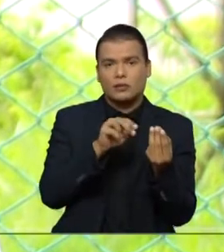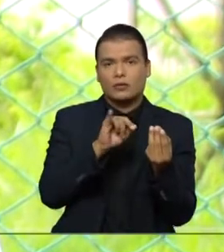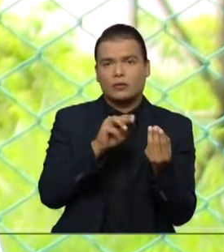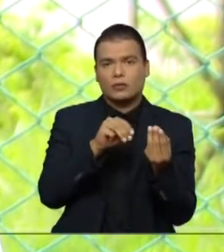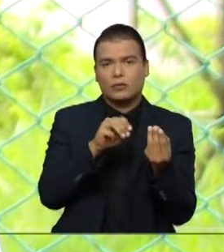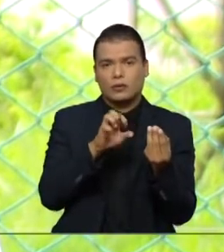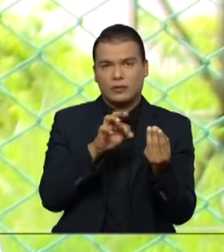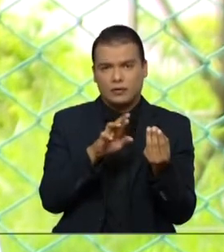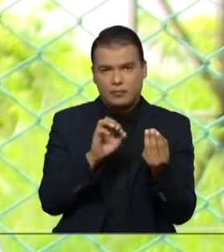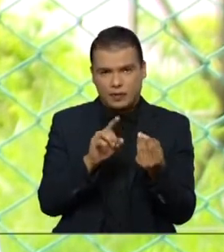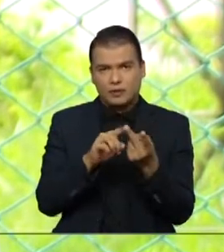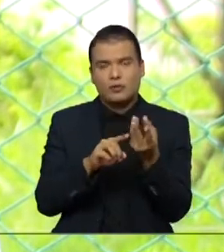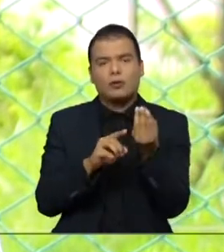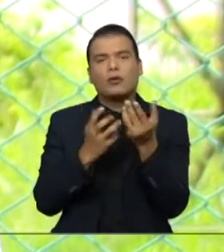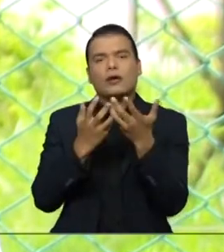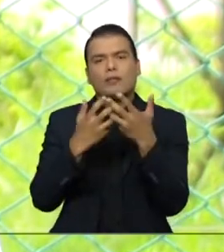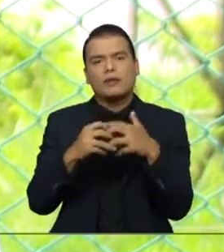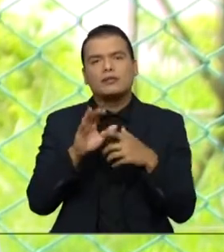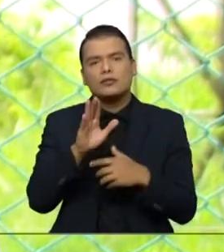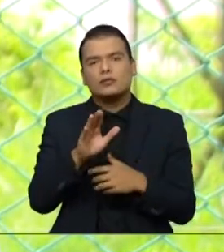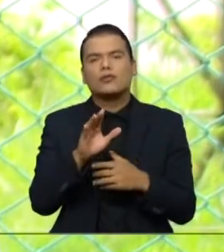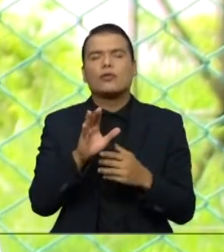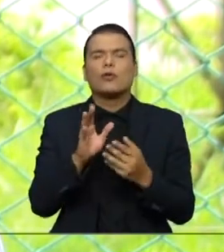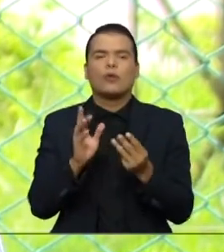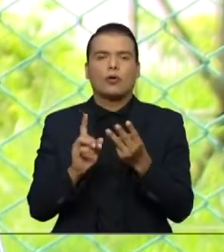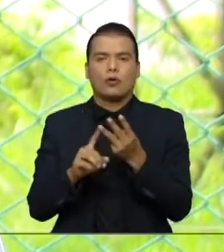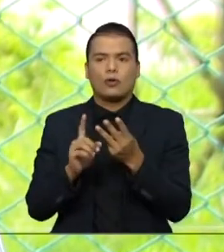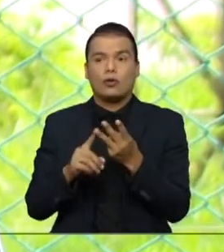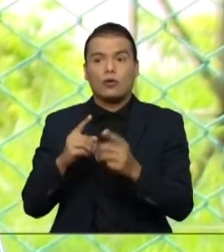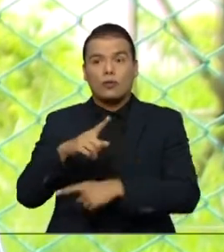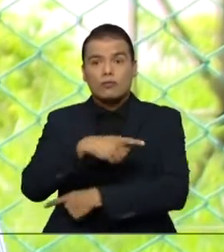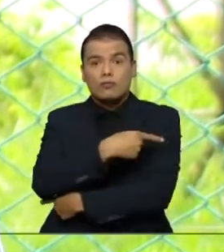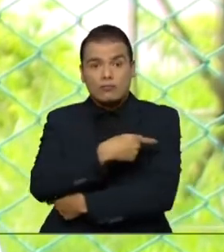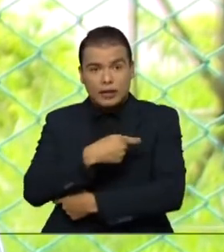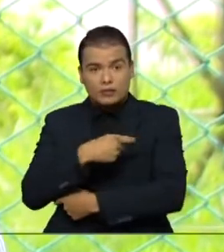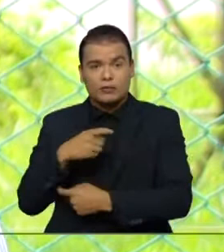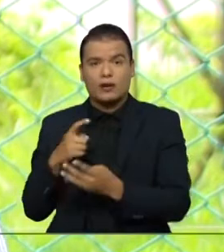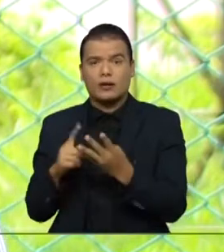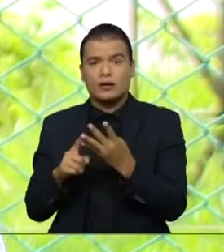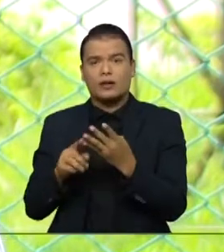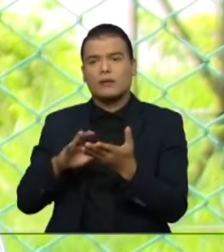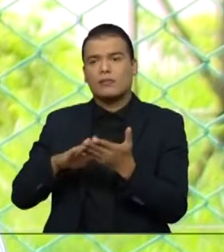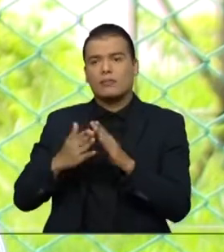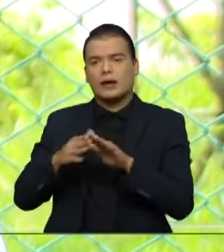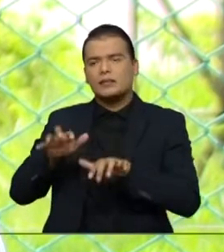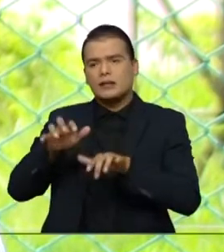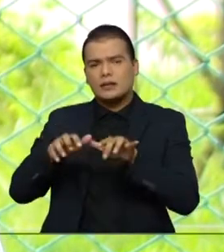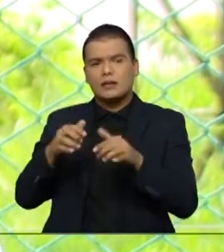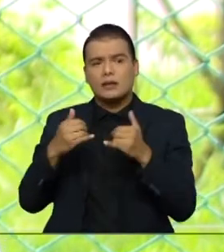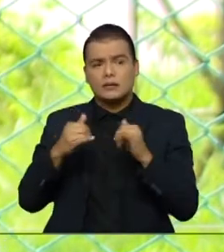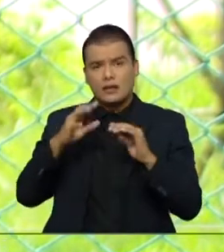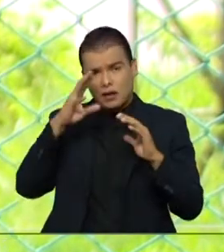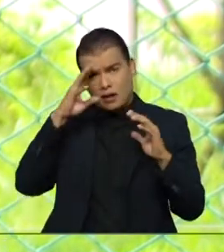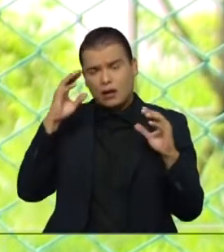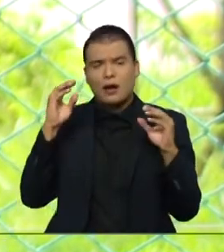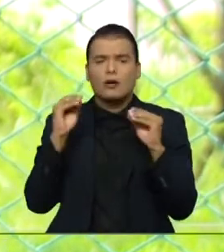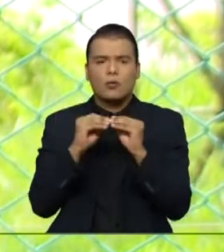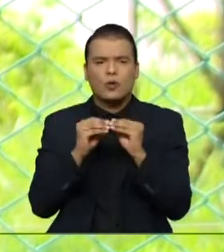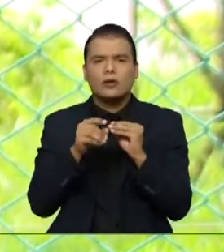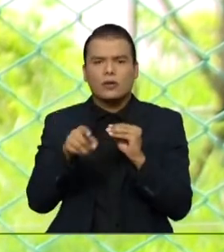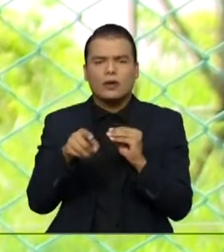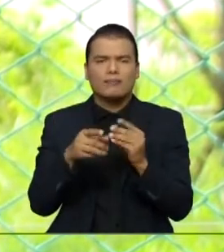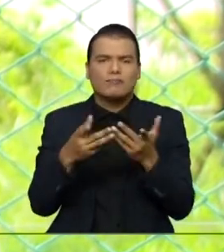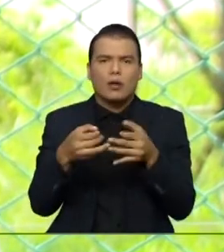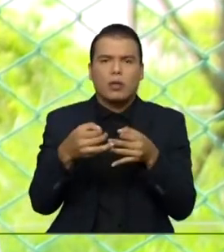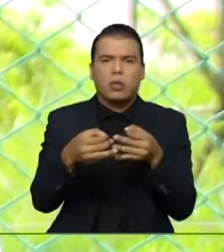metro Cali y la secretaría de paz y cultura Ciudadana de la ciudad no se llegó a ningún acuerdo para el pago de las